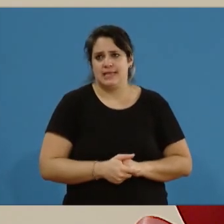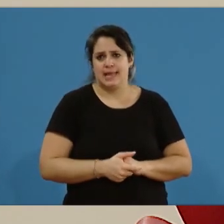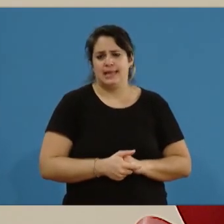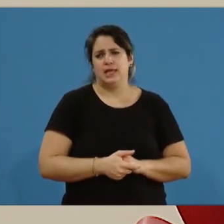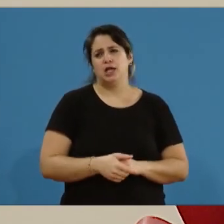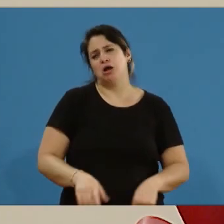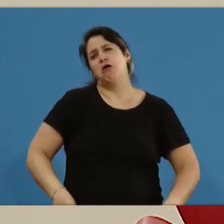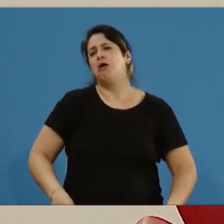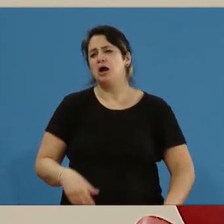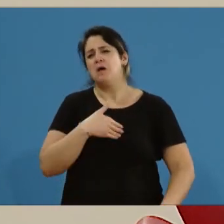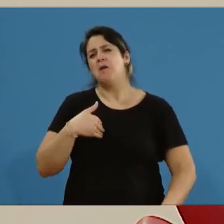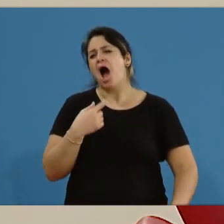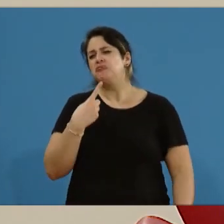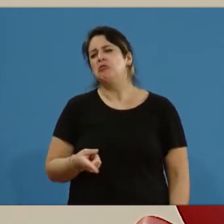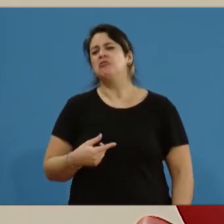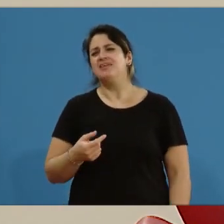Te dije, mamá.